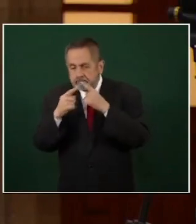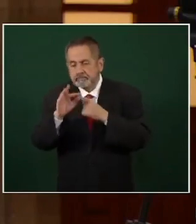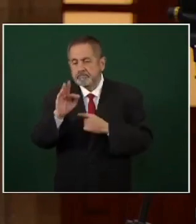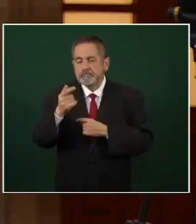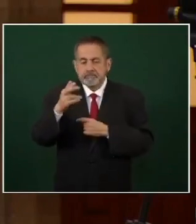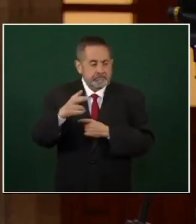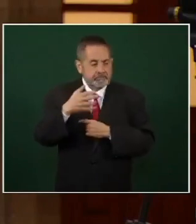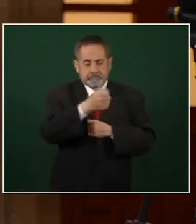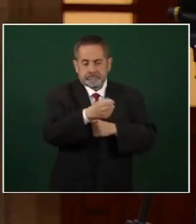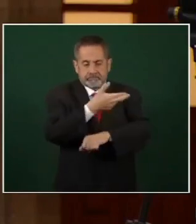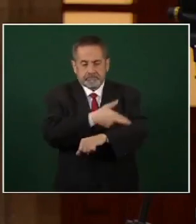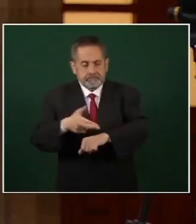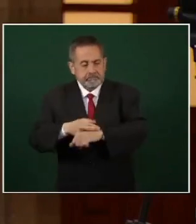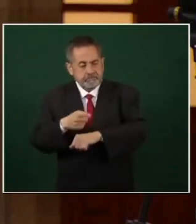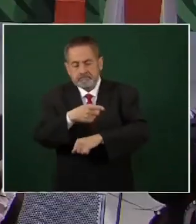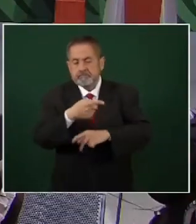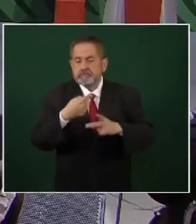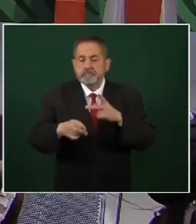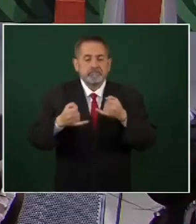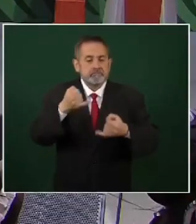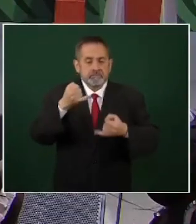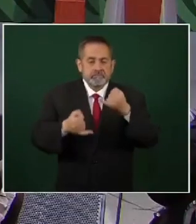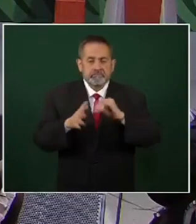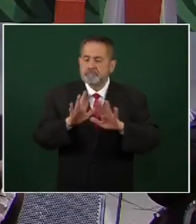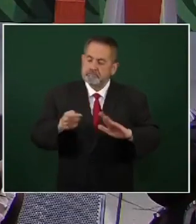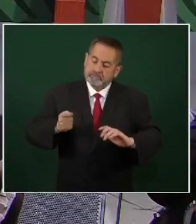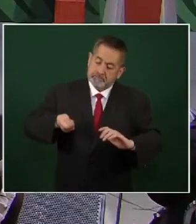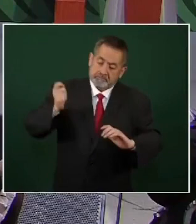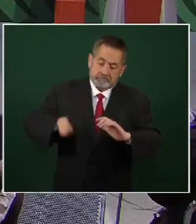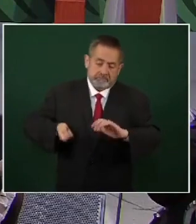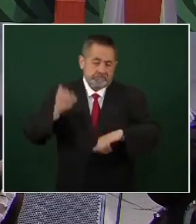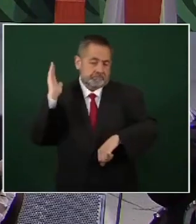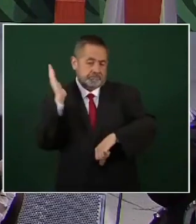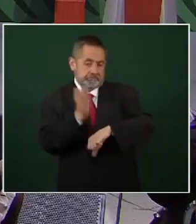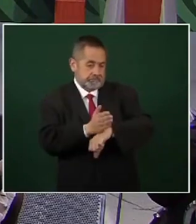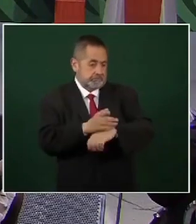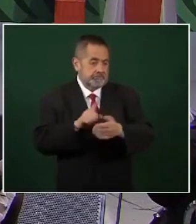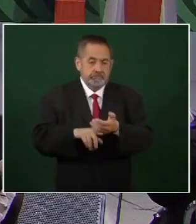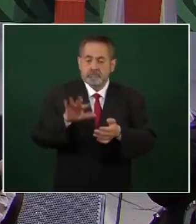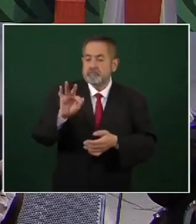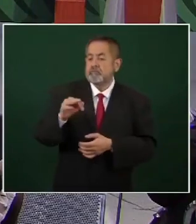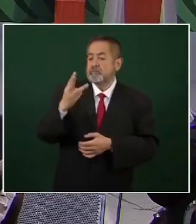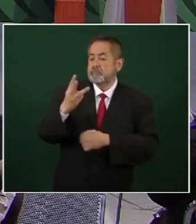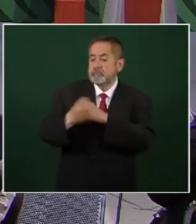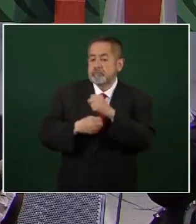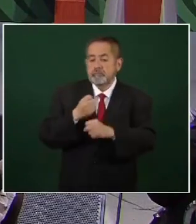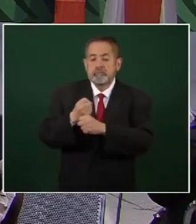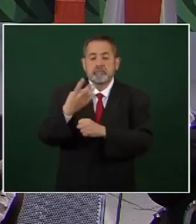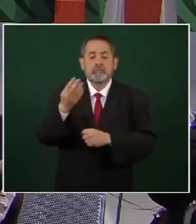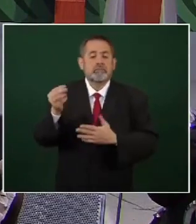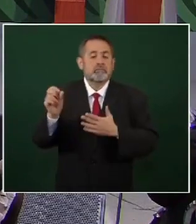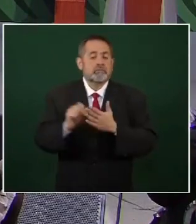logró vincularlo a proceso, en este caso ya sentenciado a 43 años y 9 meses. Adelante.